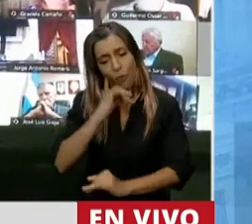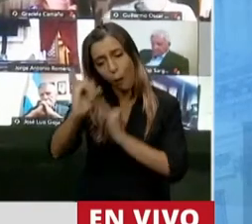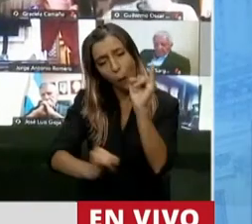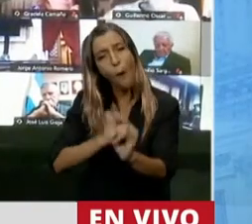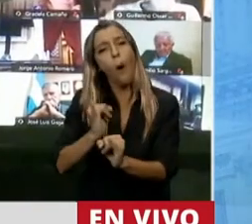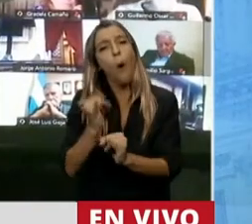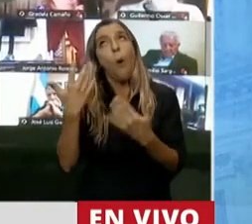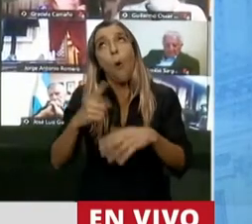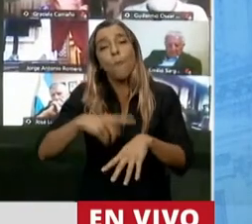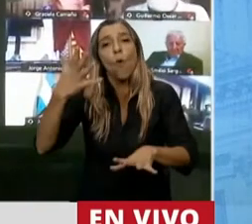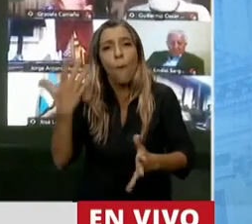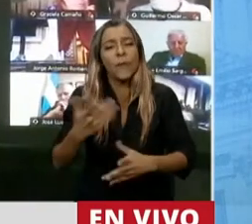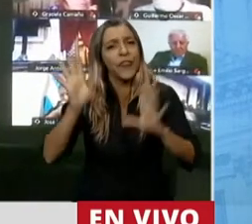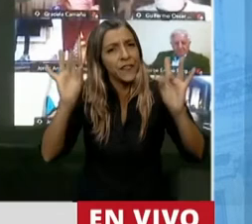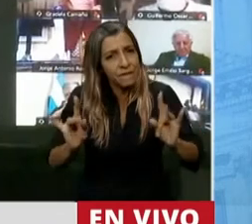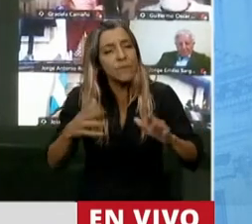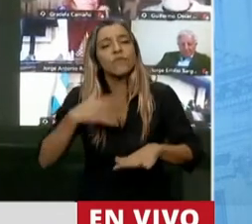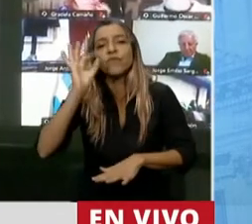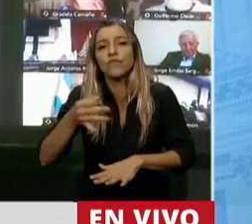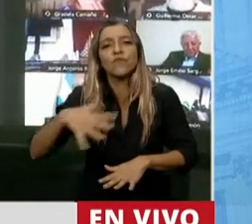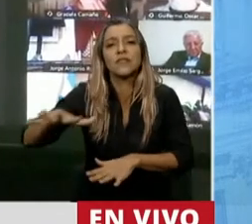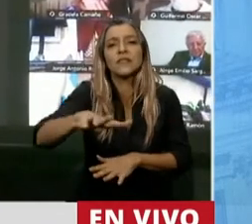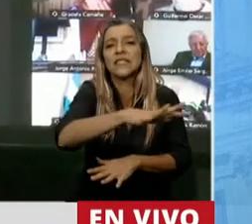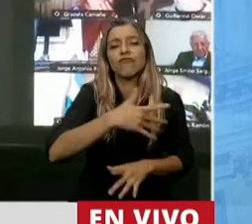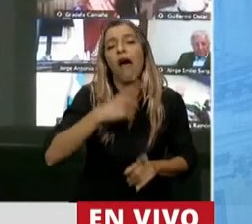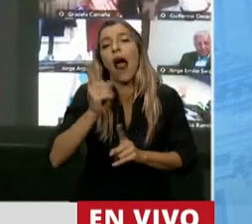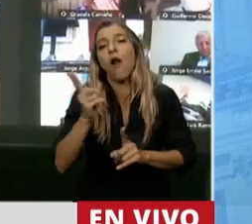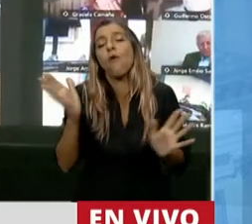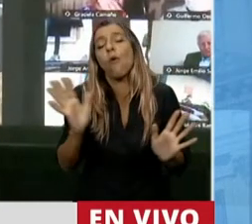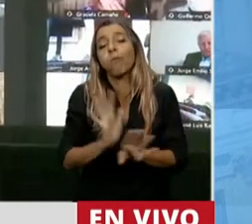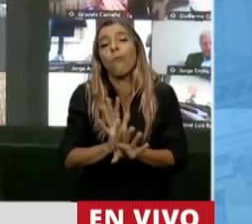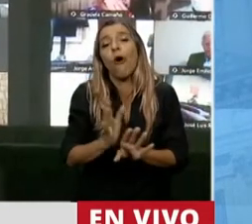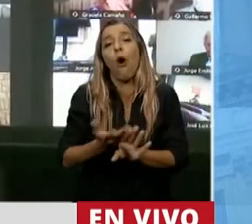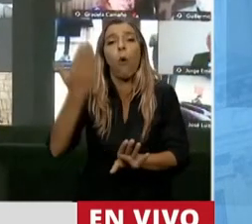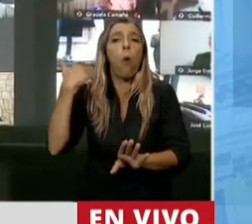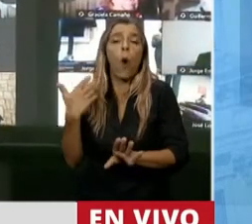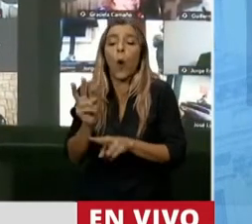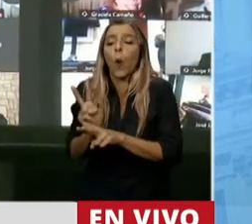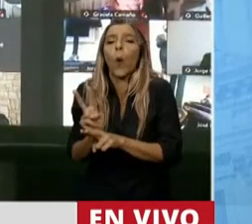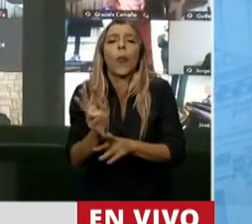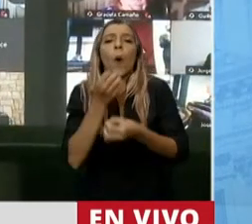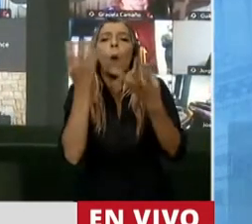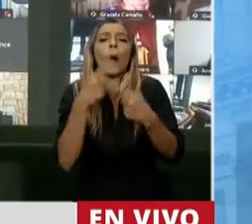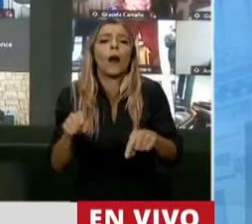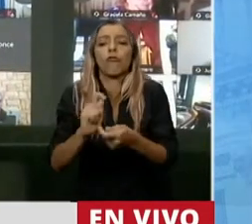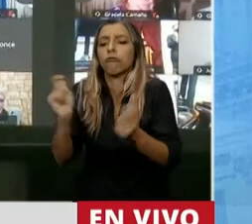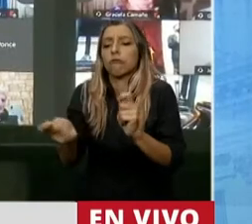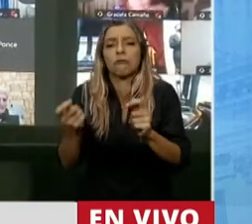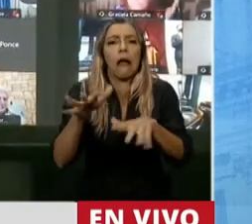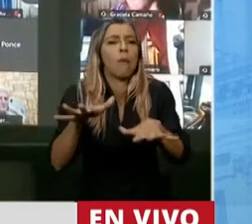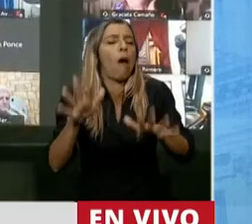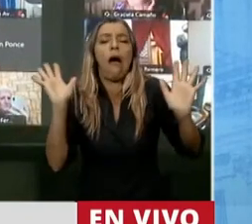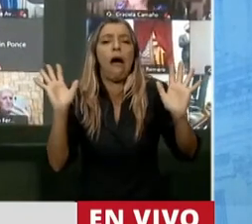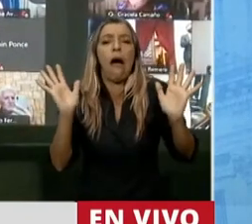hay sectores a los que tradicionalmente se les cuidó cualquier situación, cualquier cambio de status